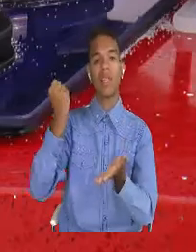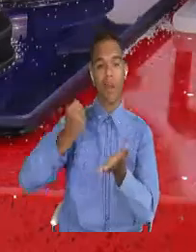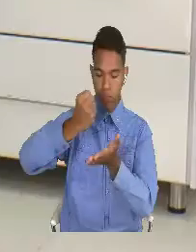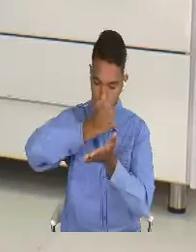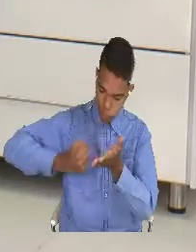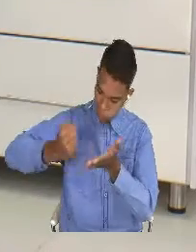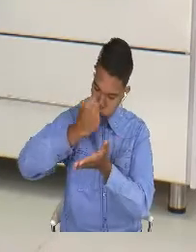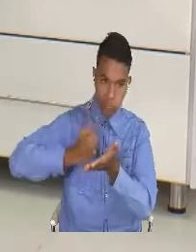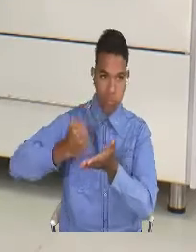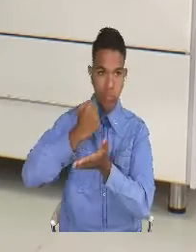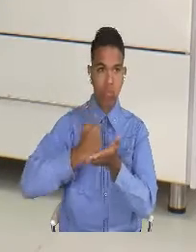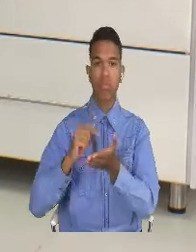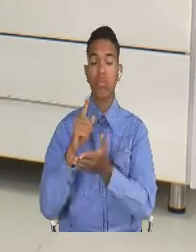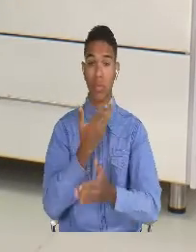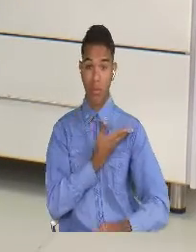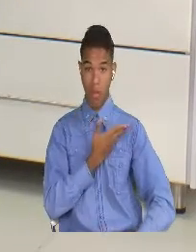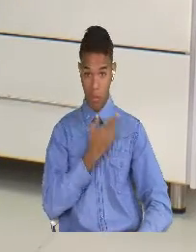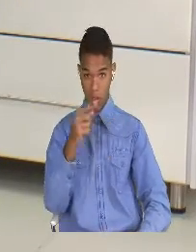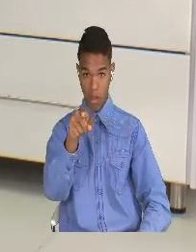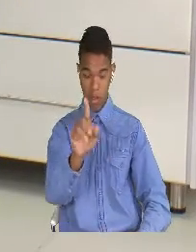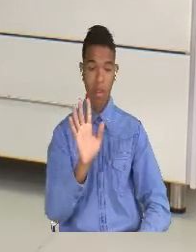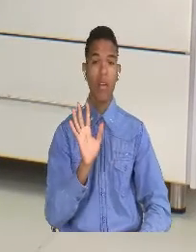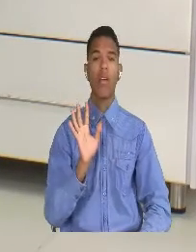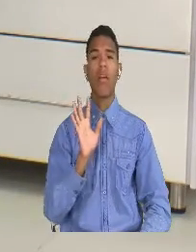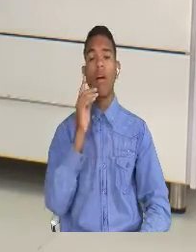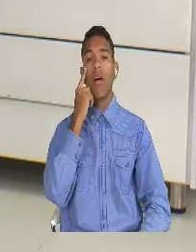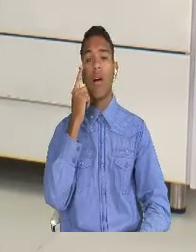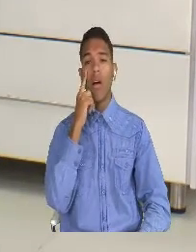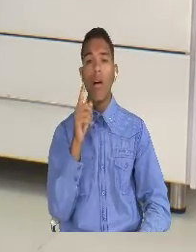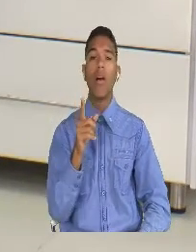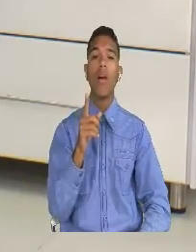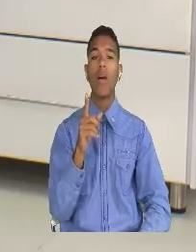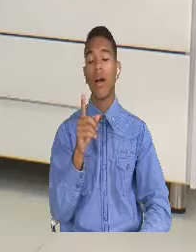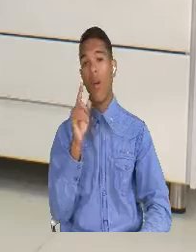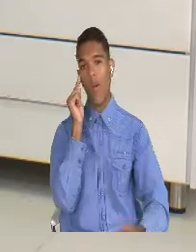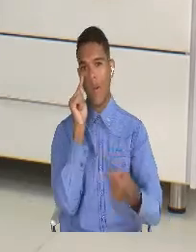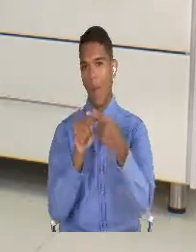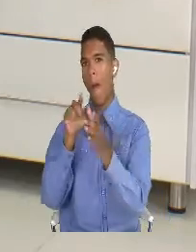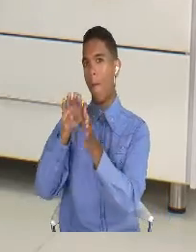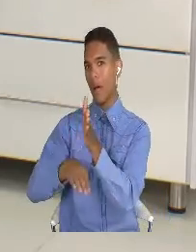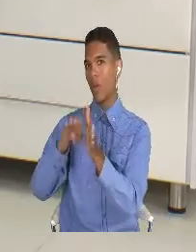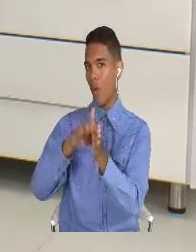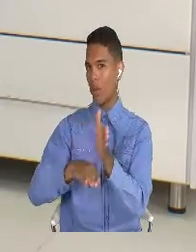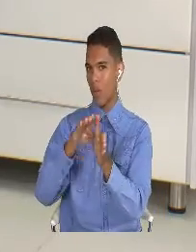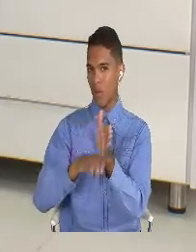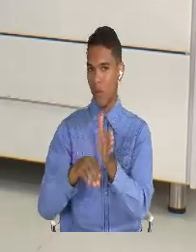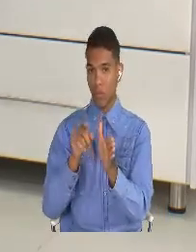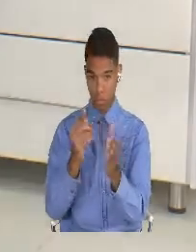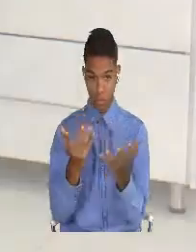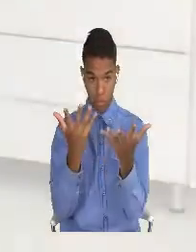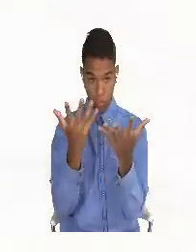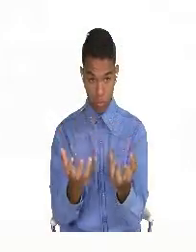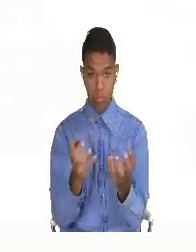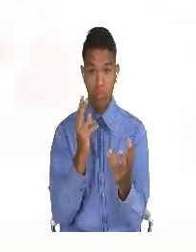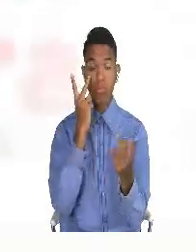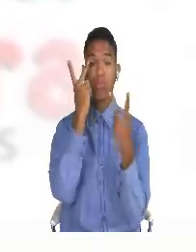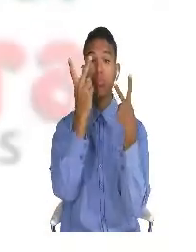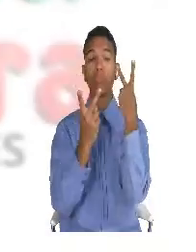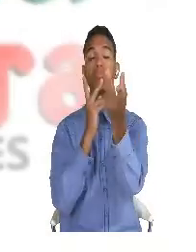Y amas de casa, ustedes que están allá siempre buscando la economía para la casa, no olviden visitar